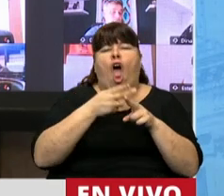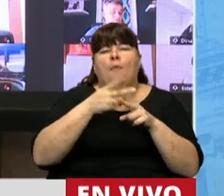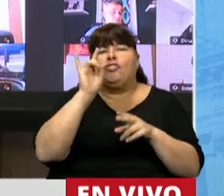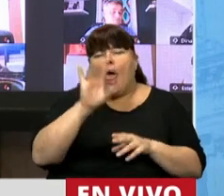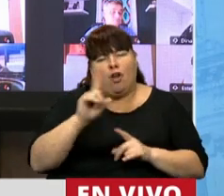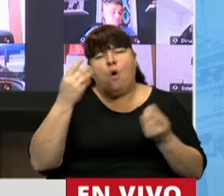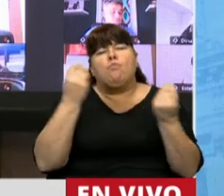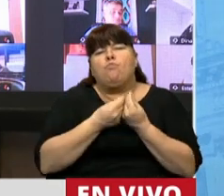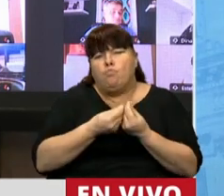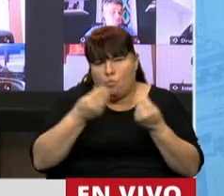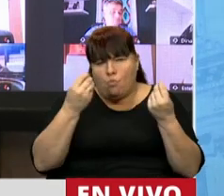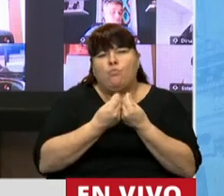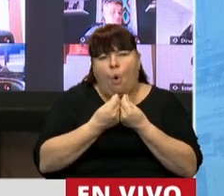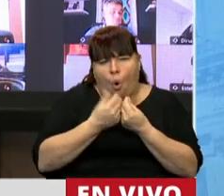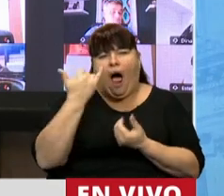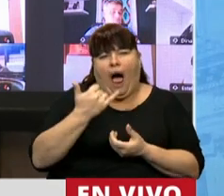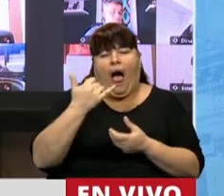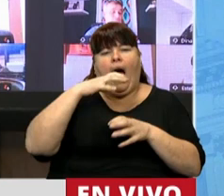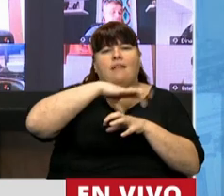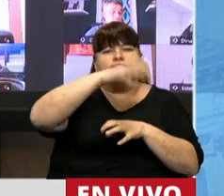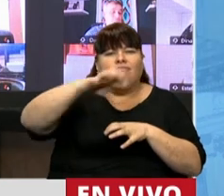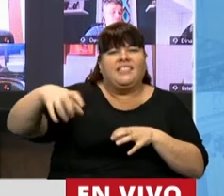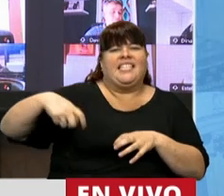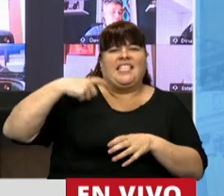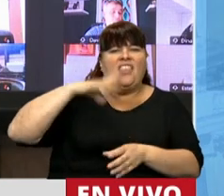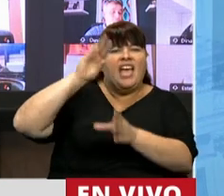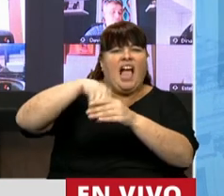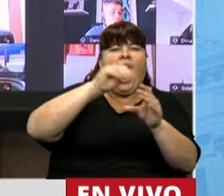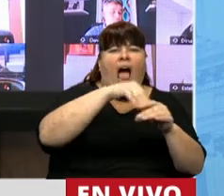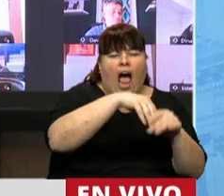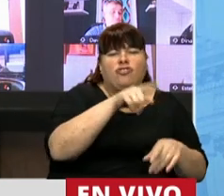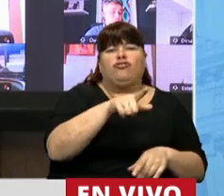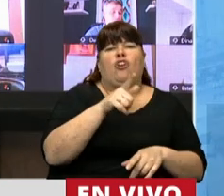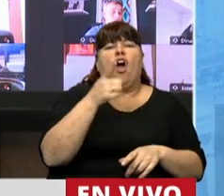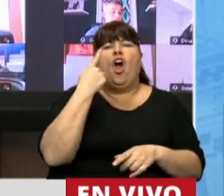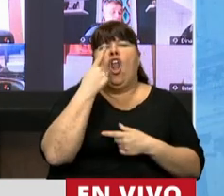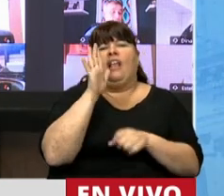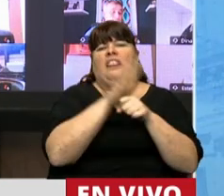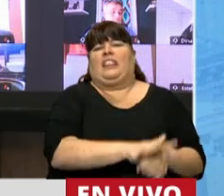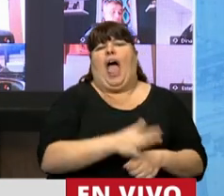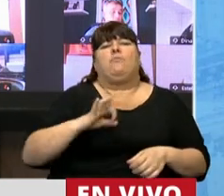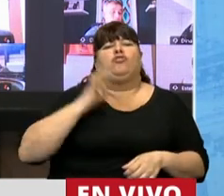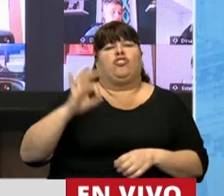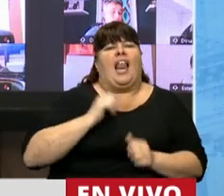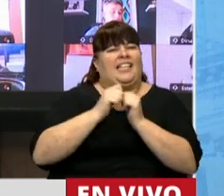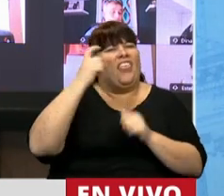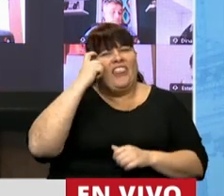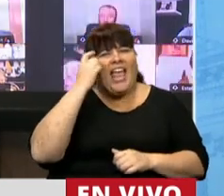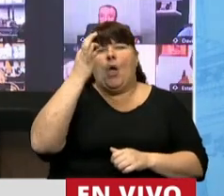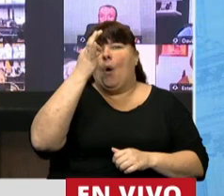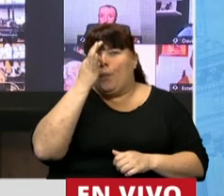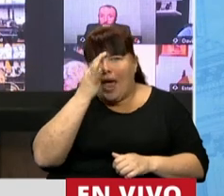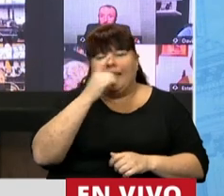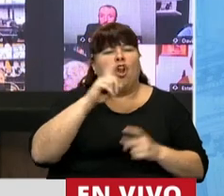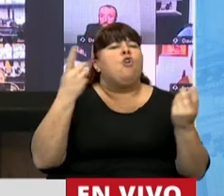muchas. Muchas que entran en muchas organizaciones sindicales y que han estado invisibilizadas a lo largo de la historia. No son 10, no son